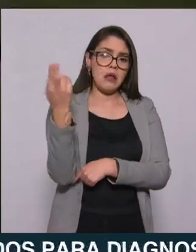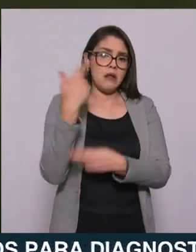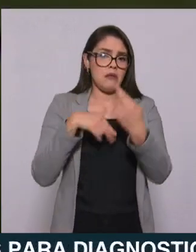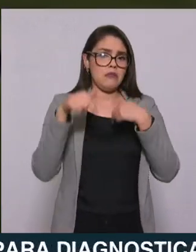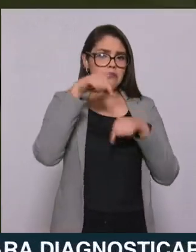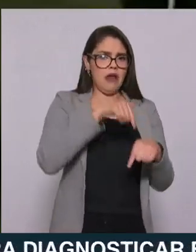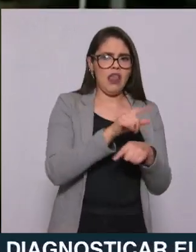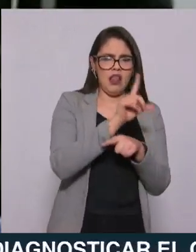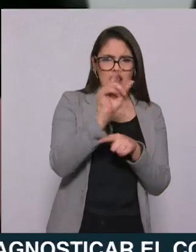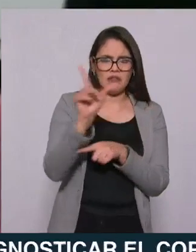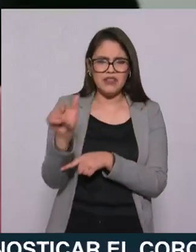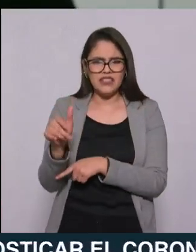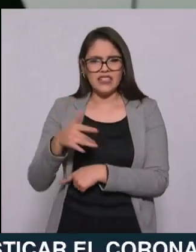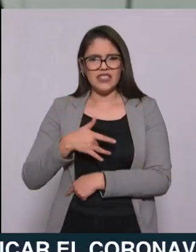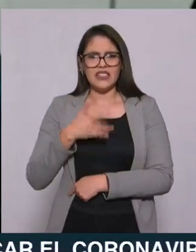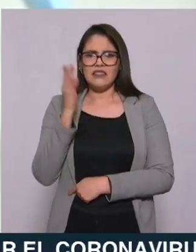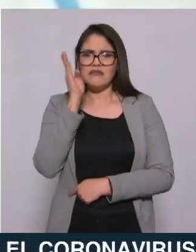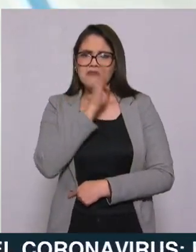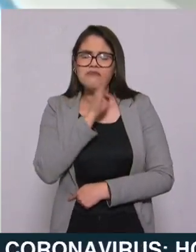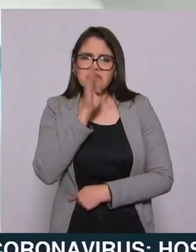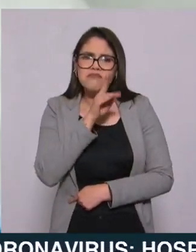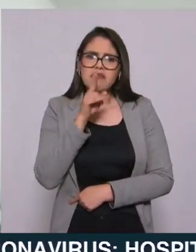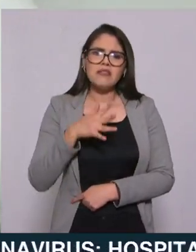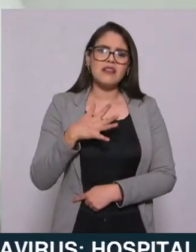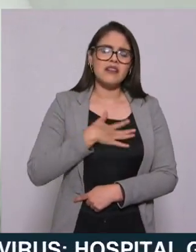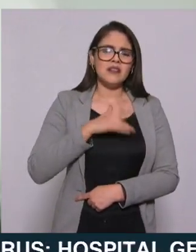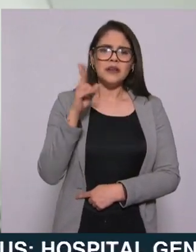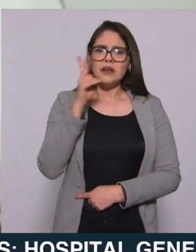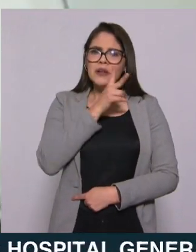comenzó con sintomatología respiratoria leve, por lo que fue